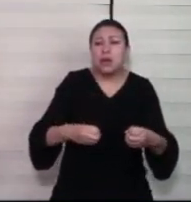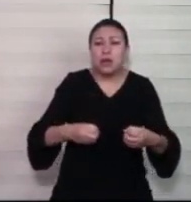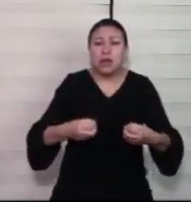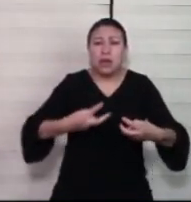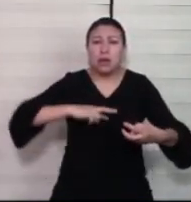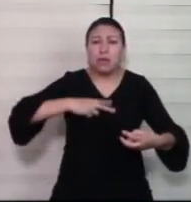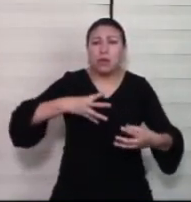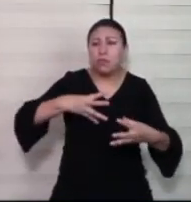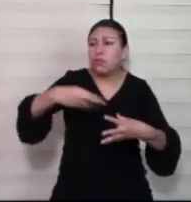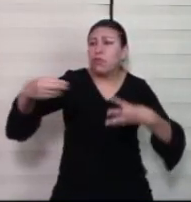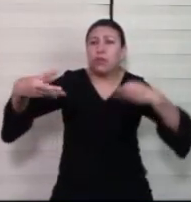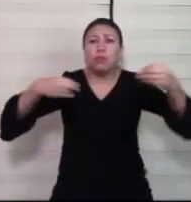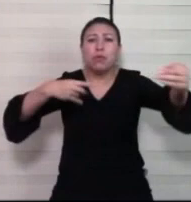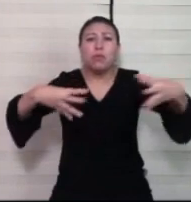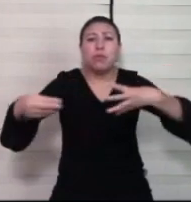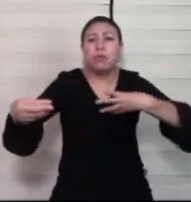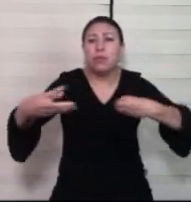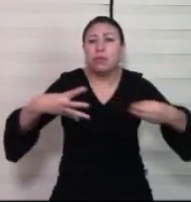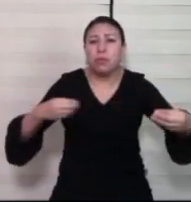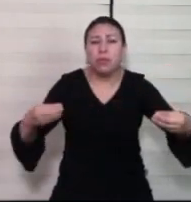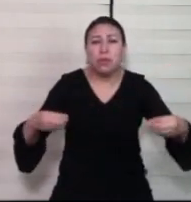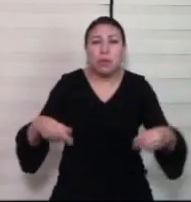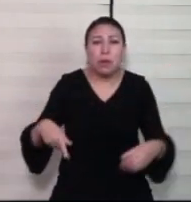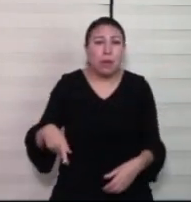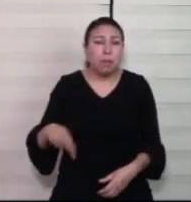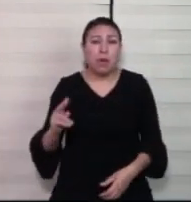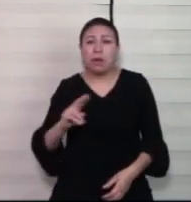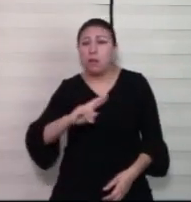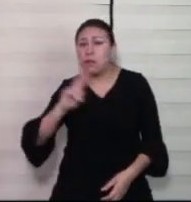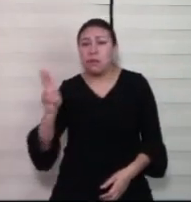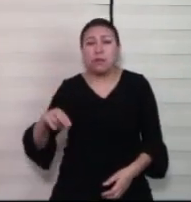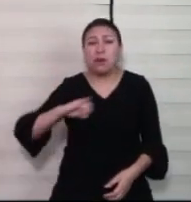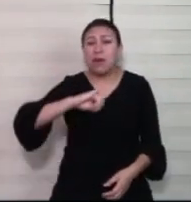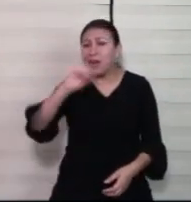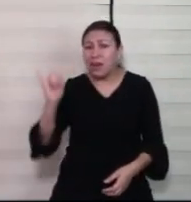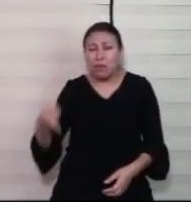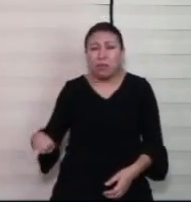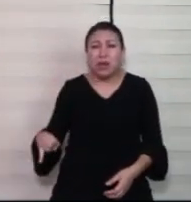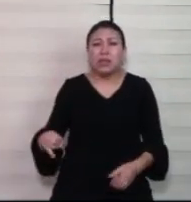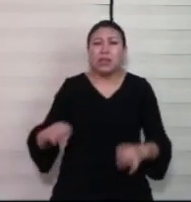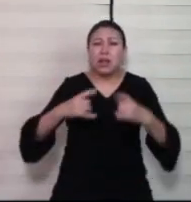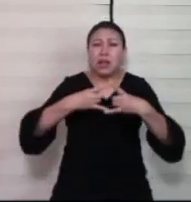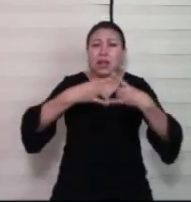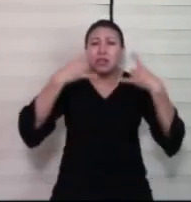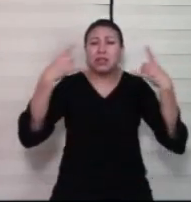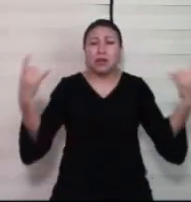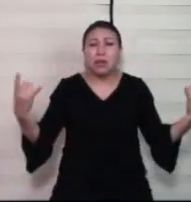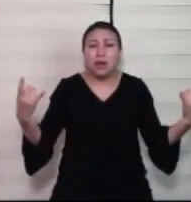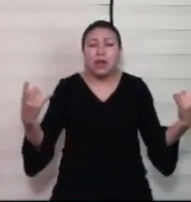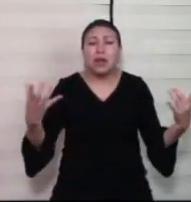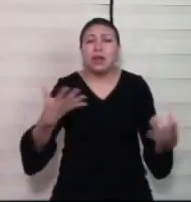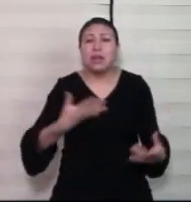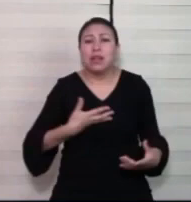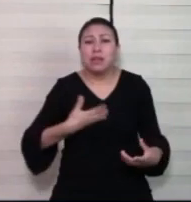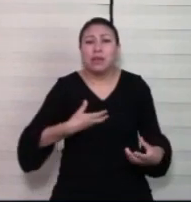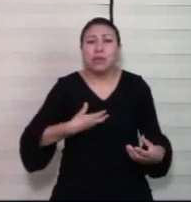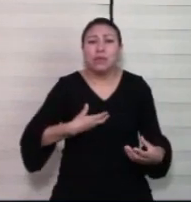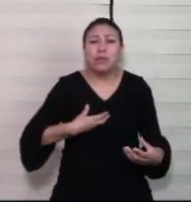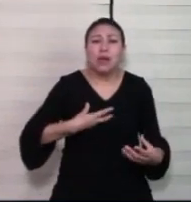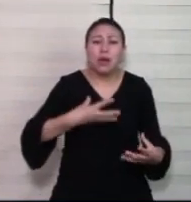a correr por todo el mundo. Y miren, nunca jamás en la historia habíamos tenido una pandemia